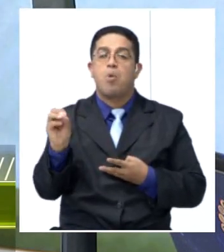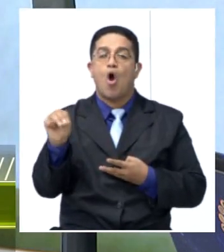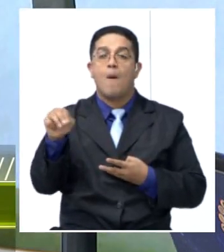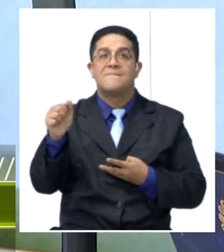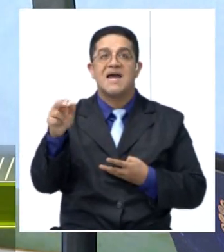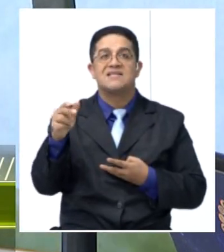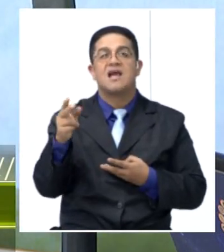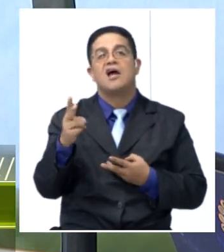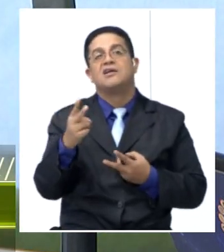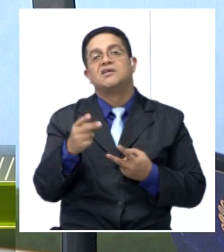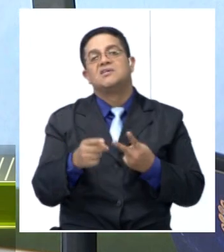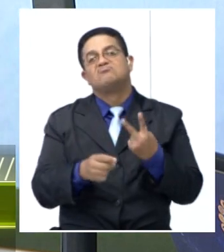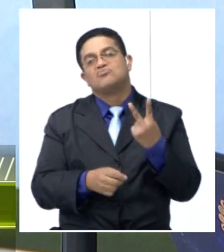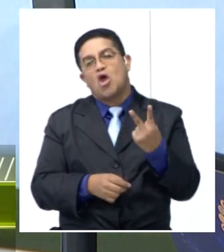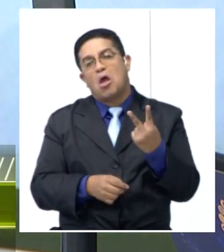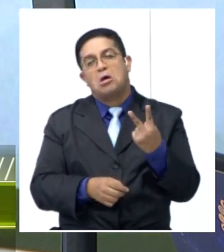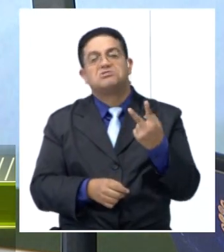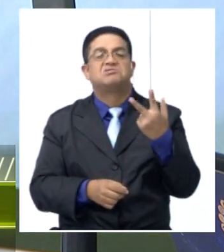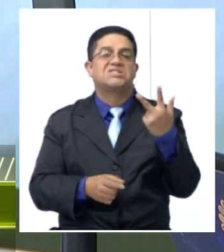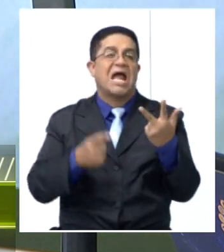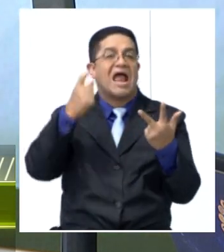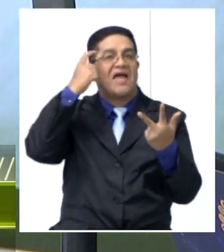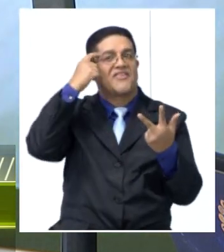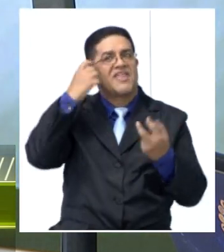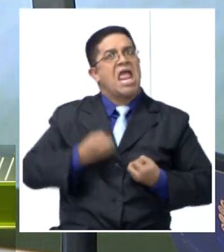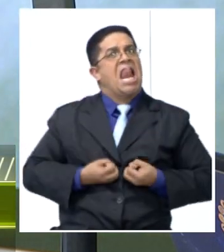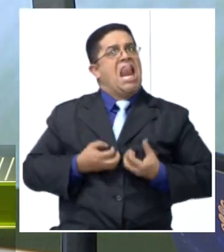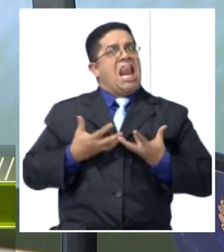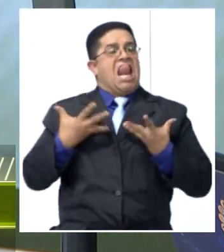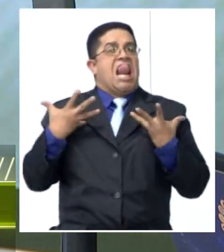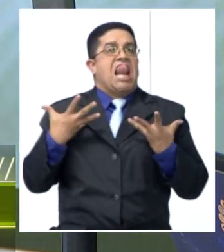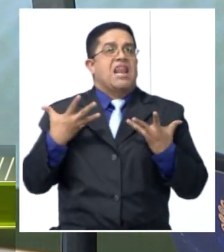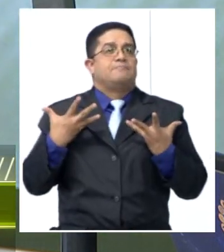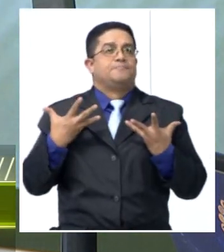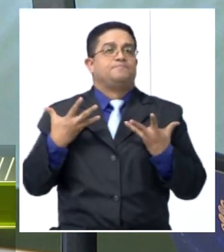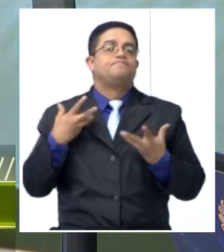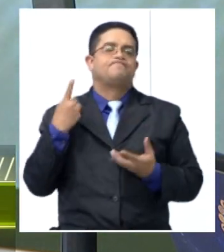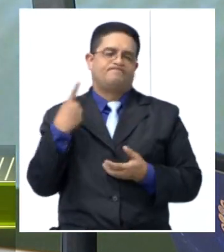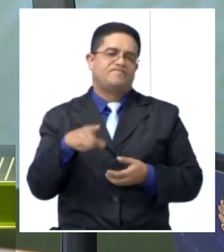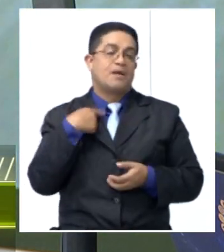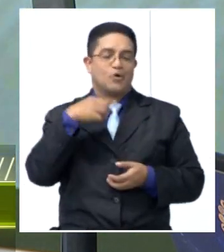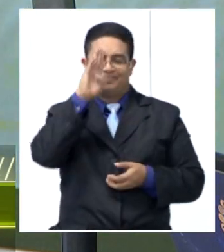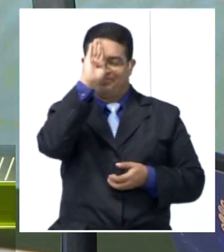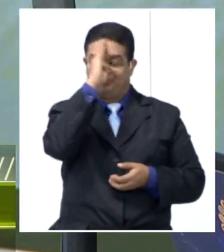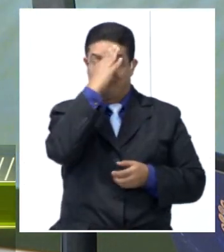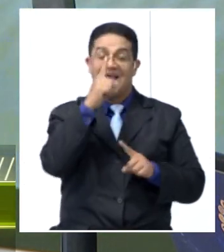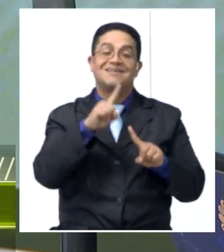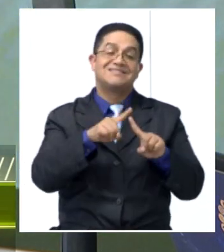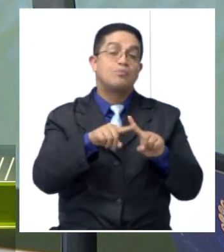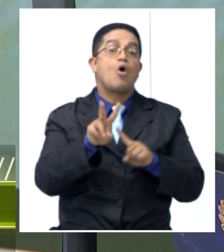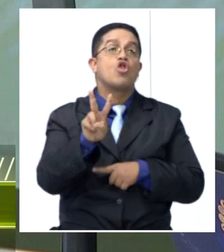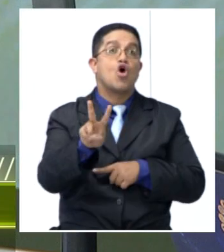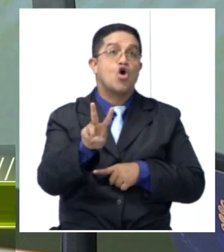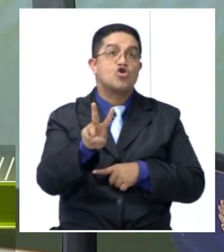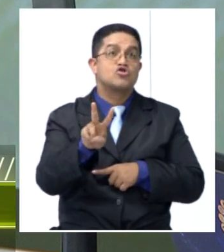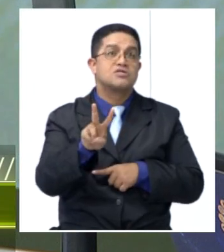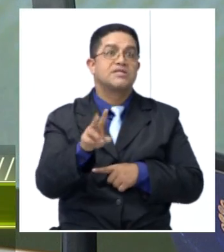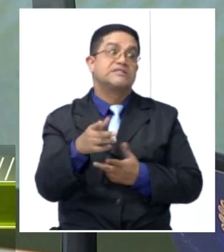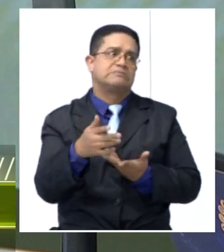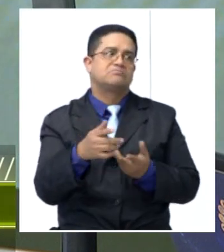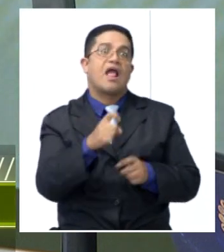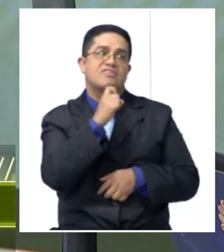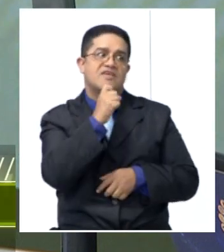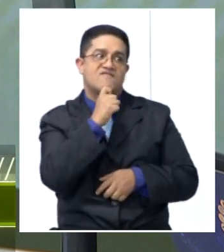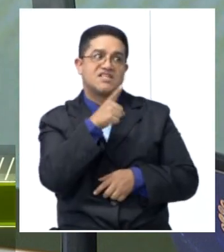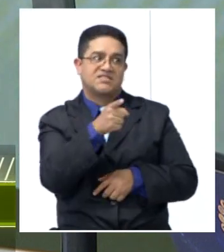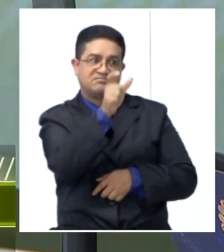2, 3, 4 días máximo lo que dura la hipomanía, que es lo que vemos en el trastorno bipolar tipo 2, y que es todo un reto para el médico, para el